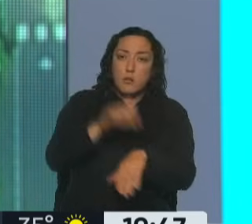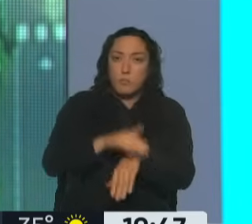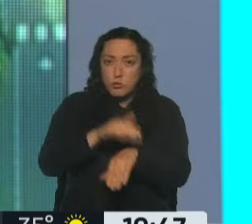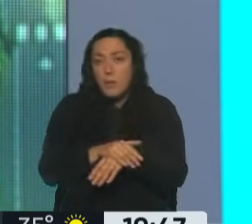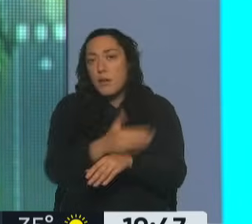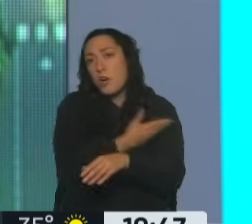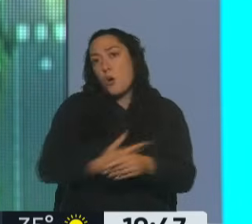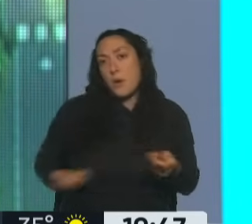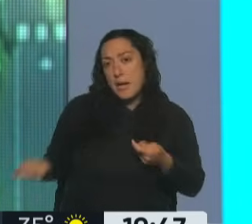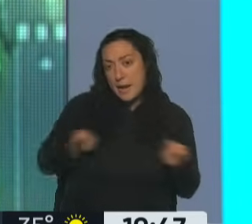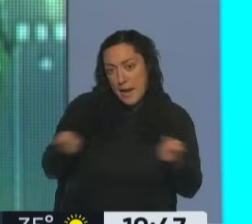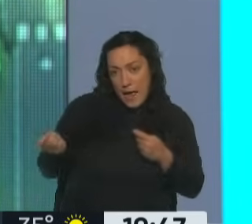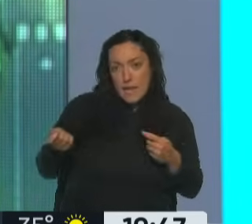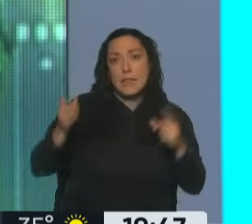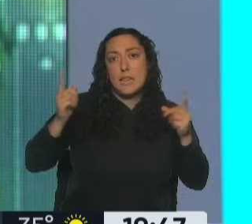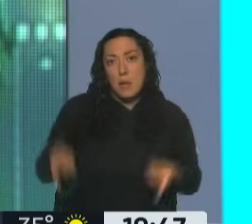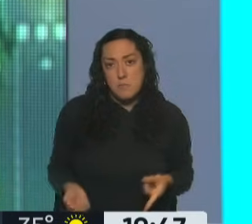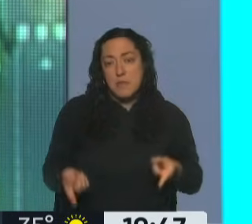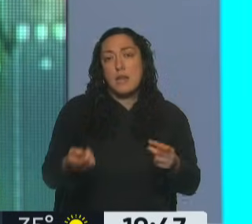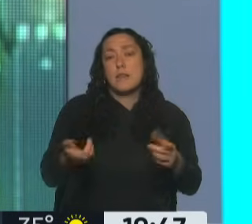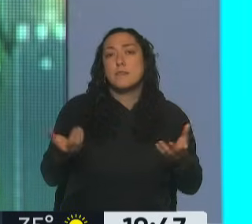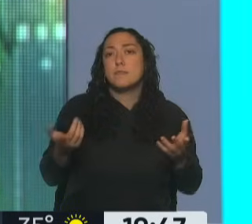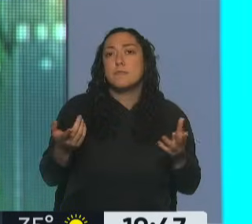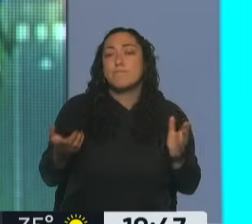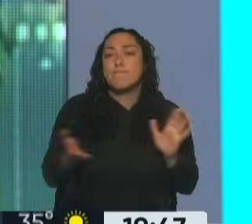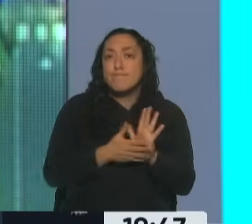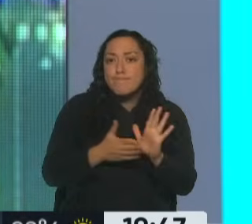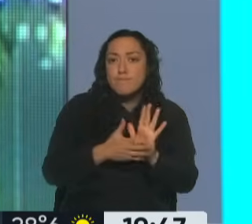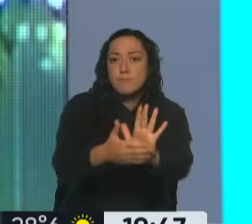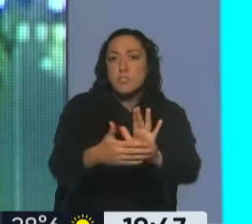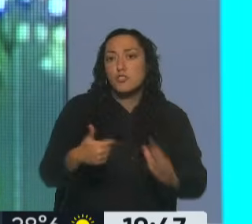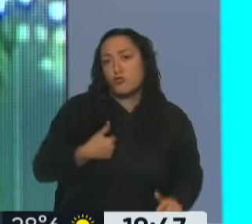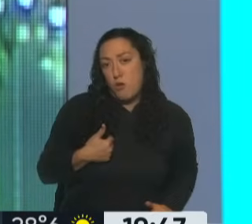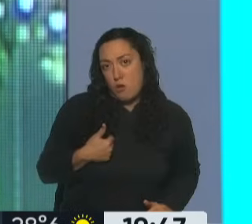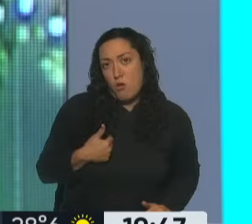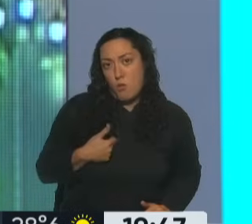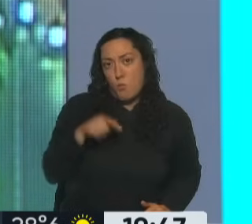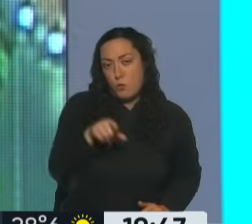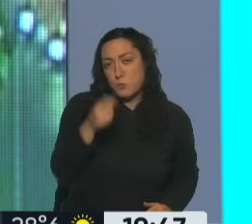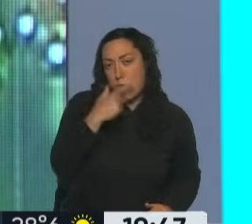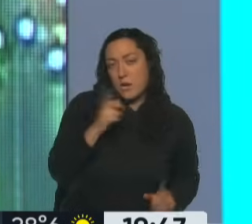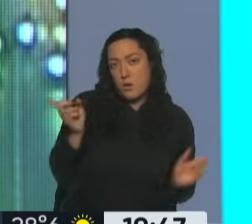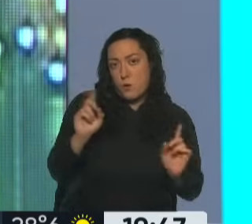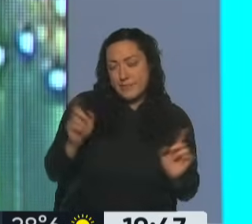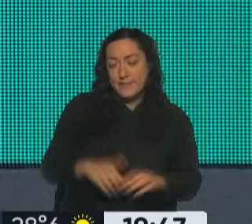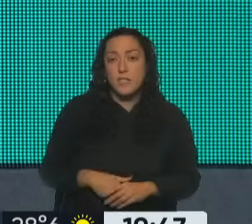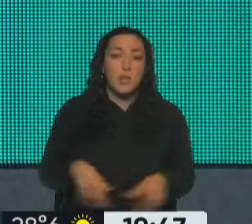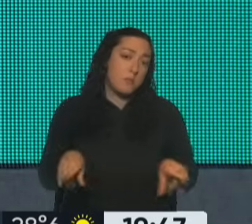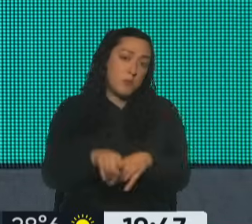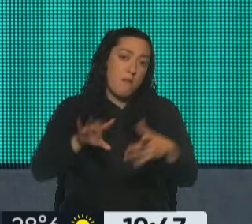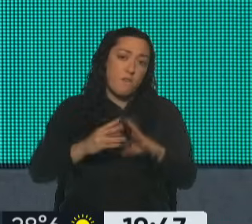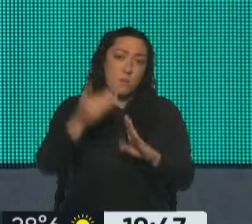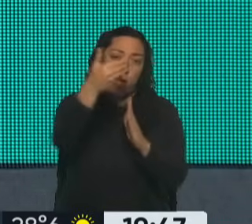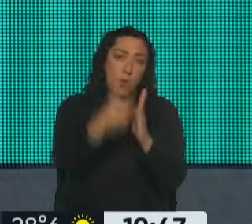de gobernar y el que va a tener que rendir cuentas ante la historia soy yo. Así que bueno, se lo dijo hoy en un